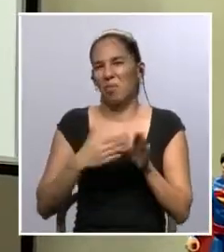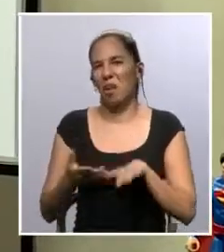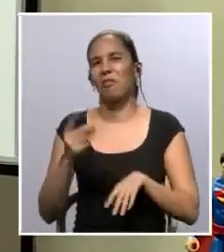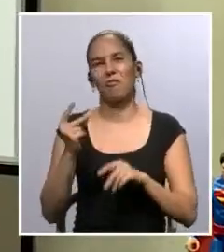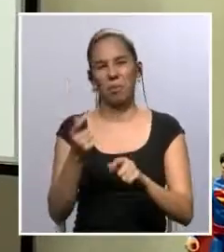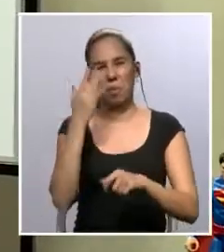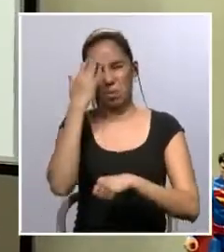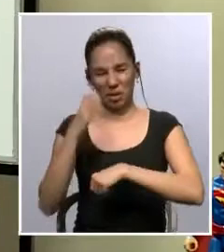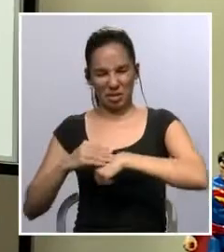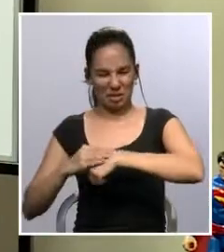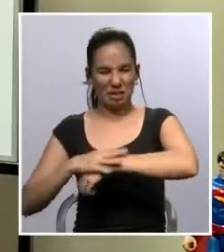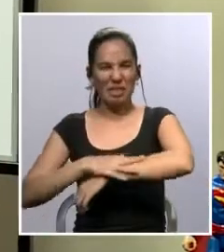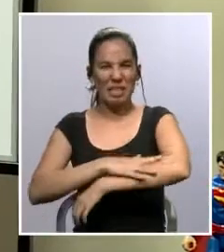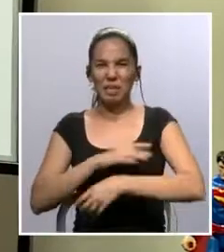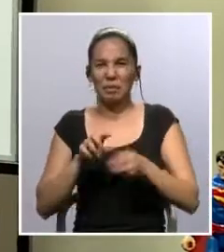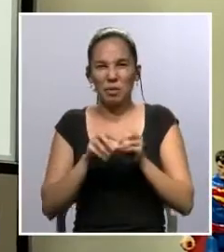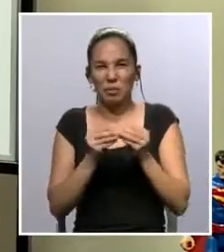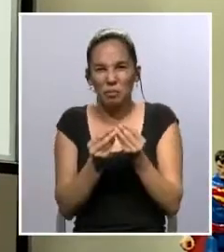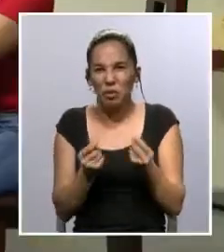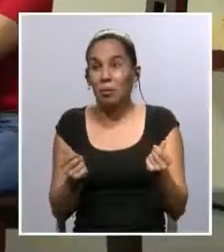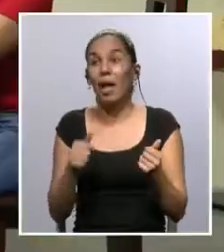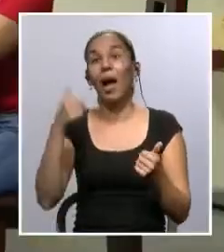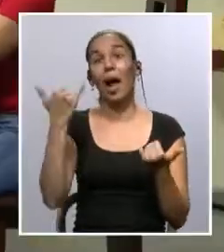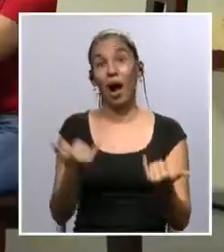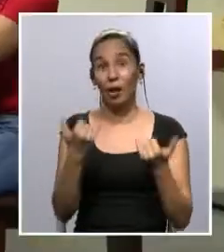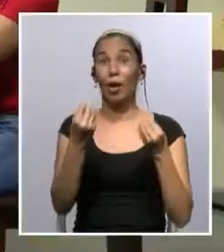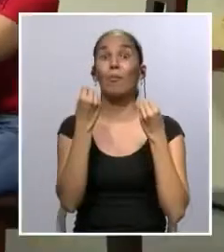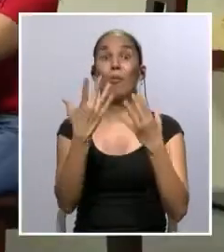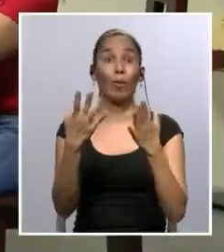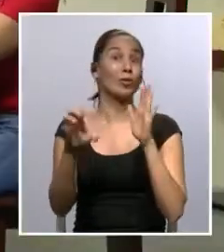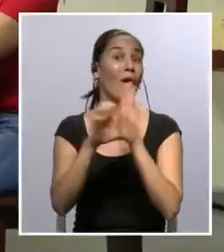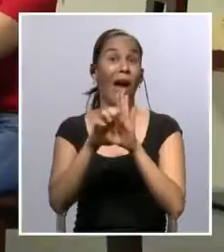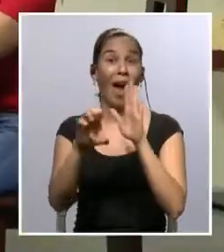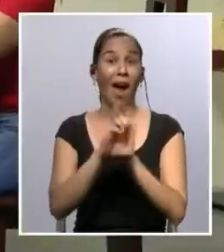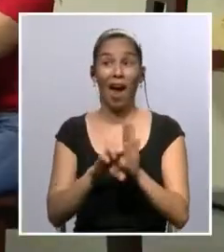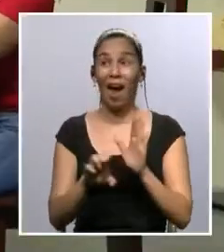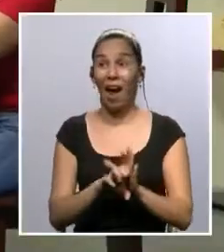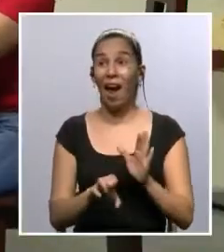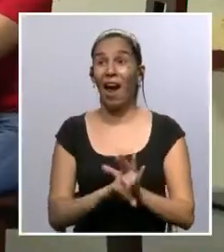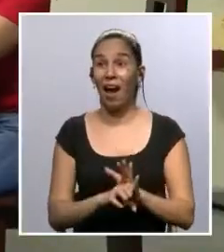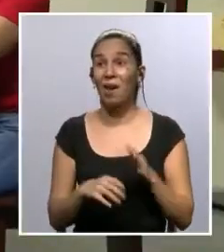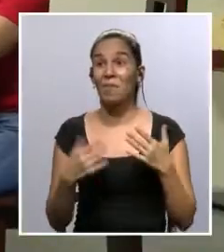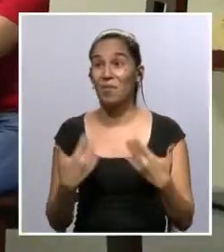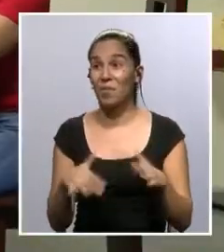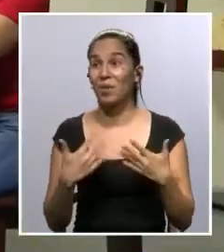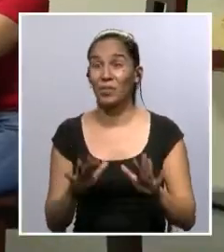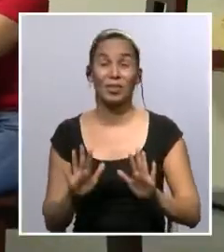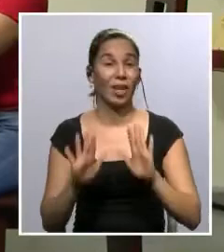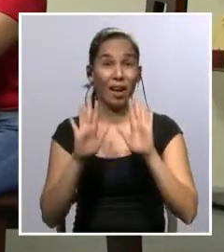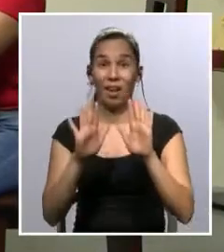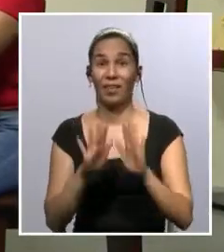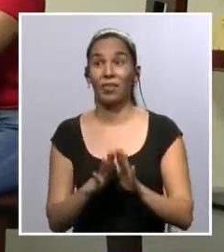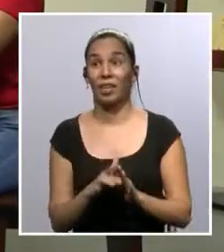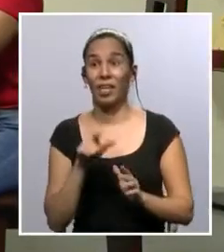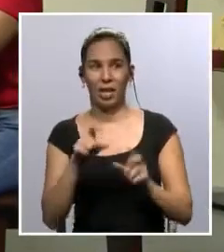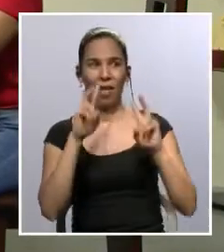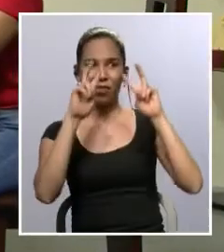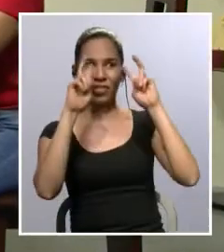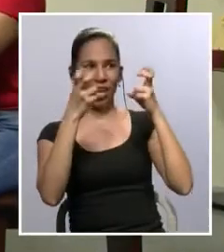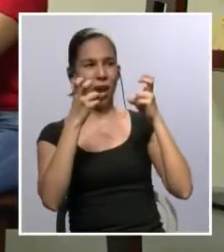células internas. Bueno, bueno, que tenemos muchos ejemplos. Muchos ejemplos, sí. ¿Verdad? Oye, está la con ese súper